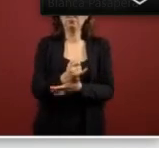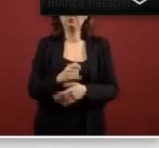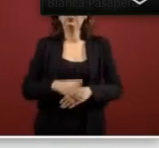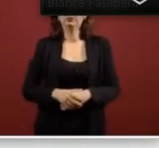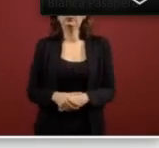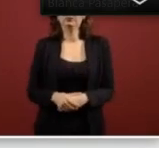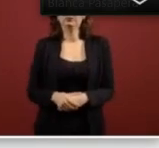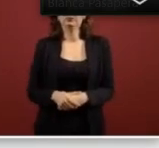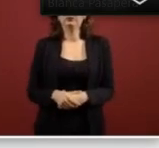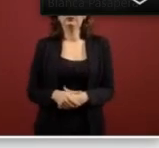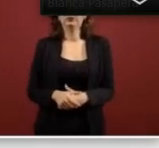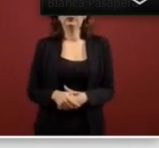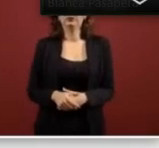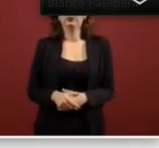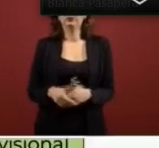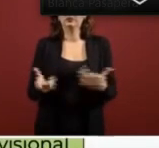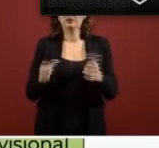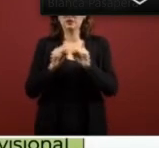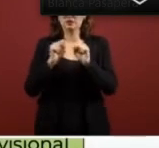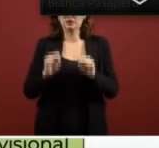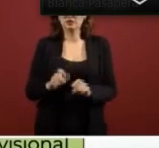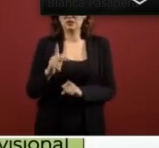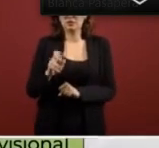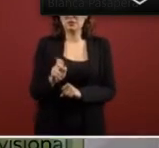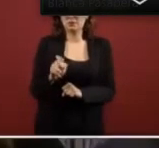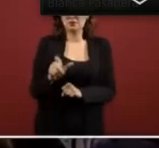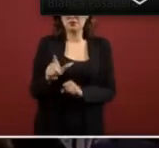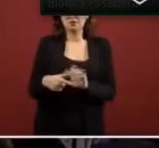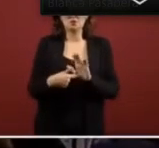el juez de distrito especializado en el sistema penal acusatorio.